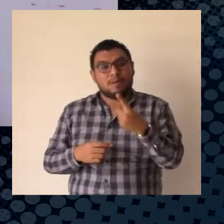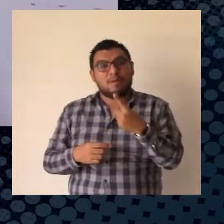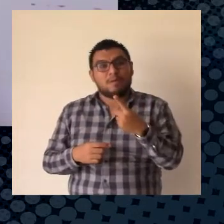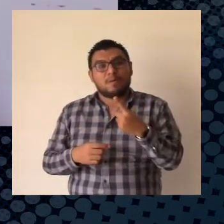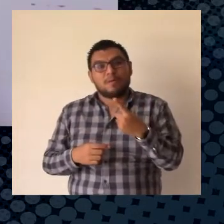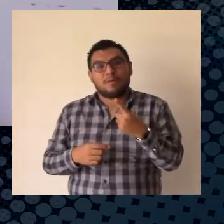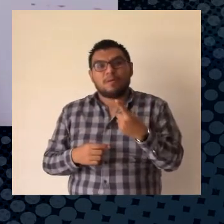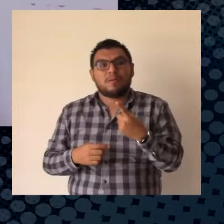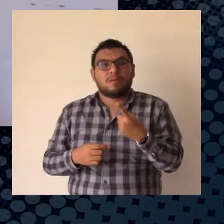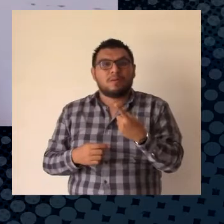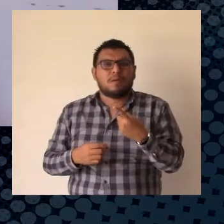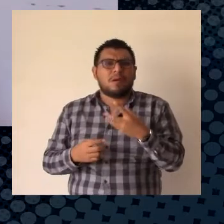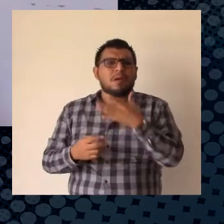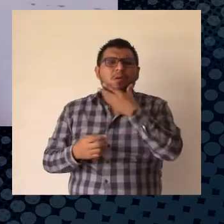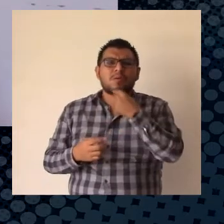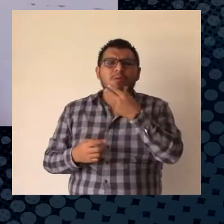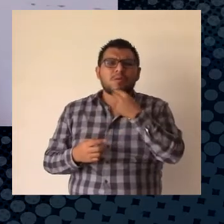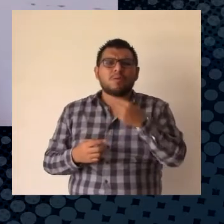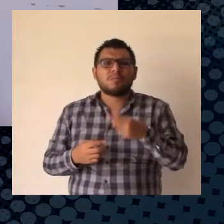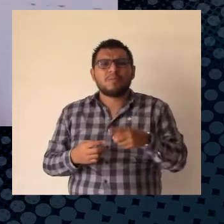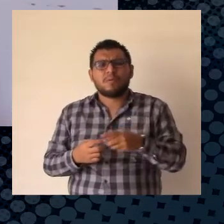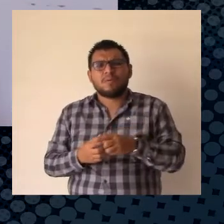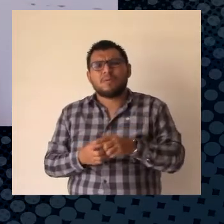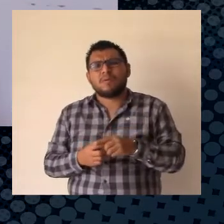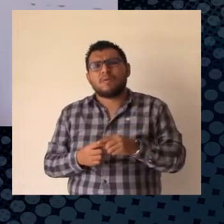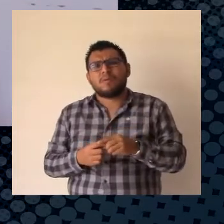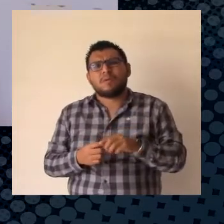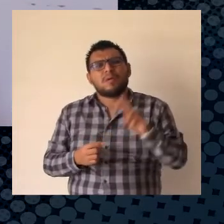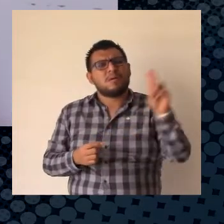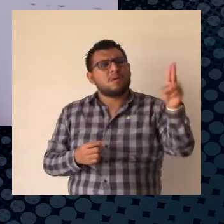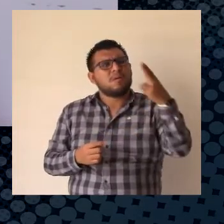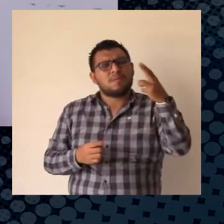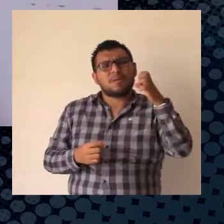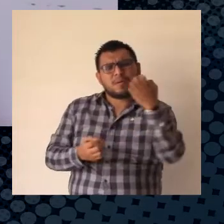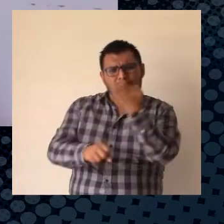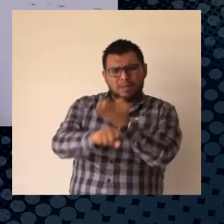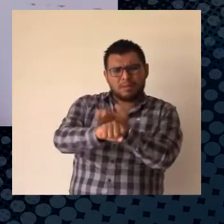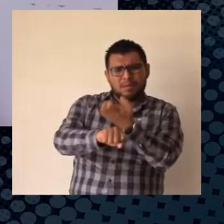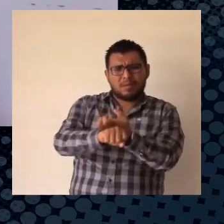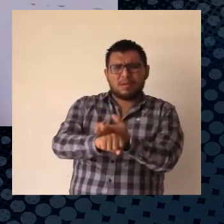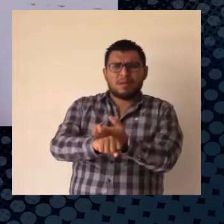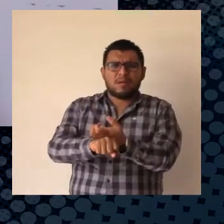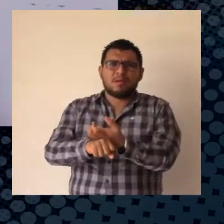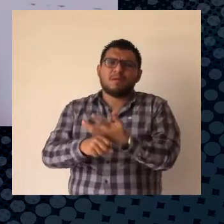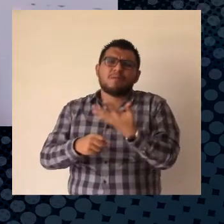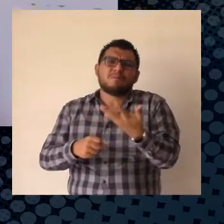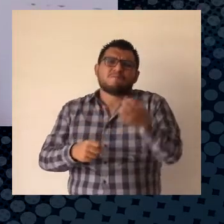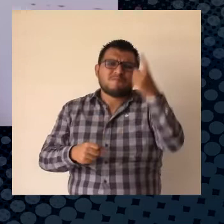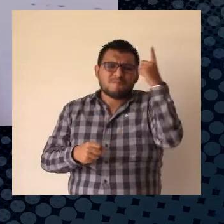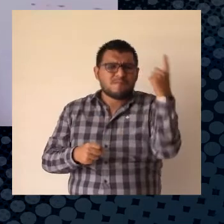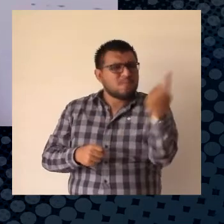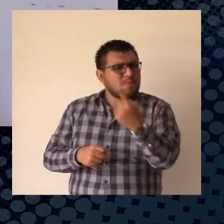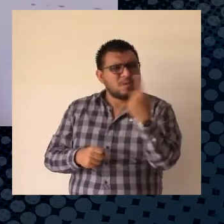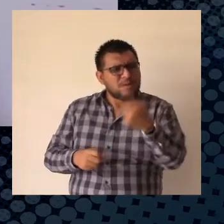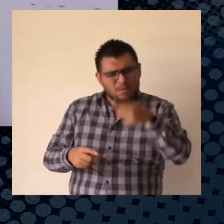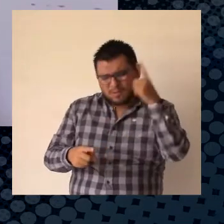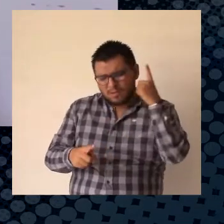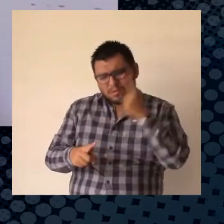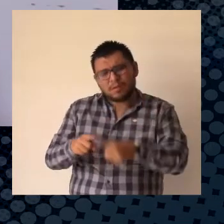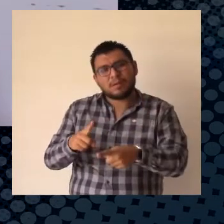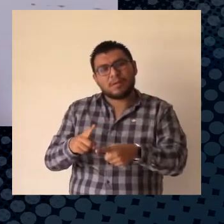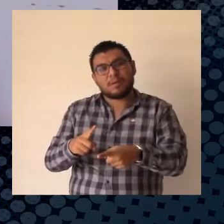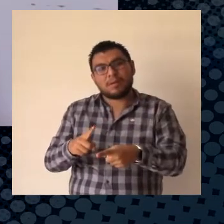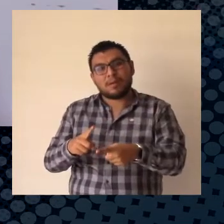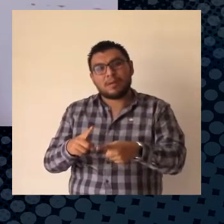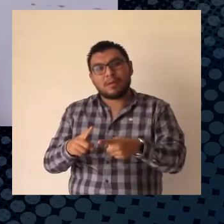doctor Bob Jones en la universidad donde Dios me dio el privilegio de asistir. No sacrifiquen lo eterno en